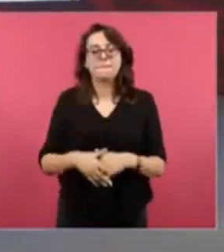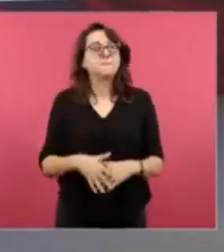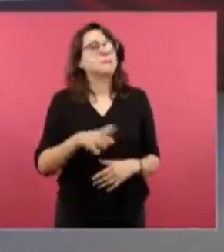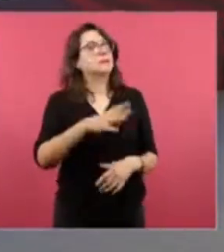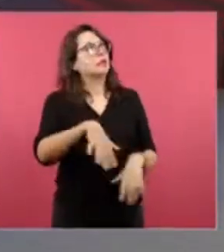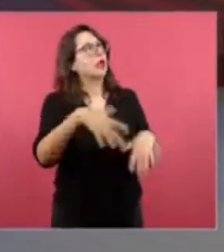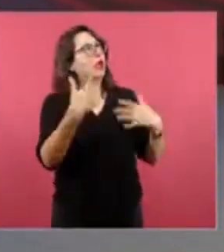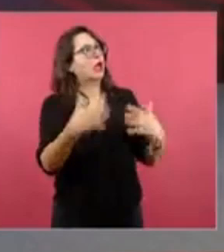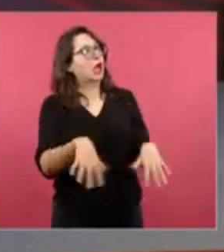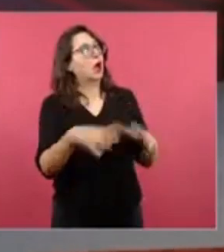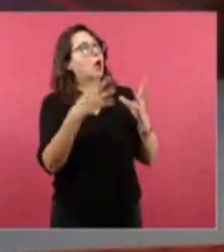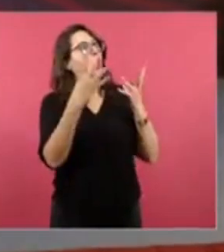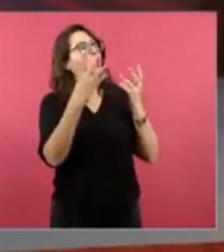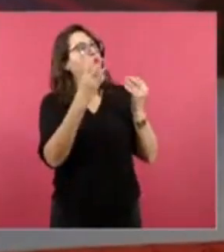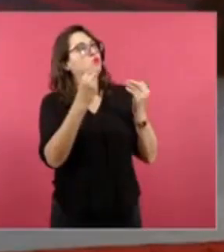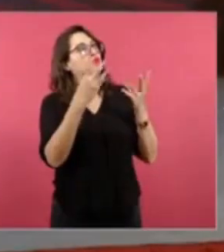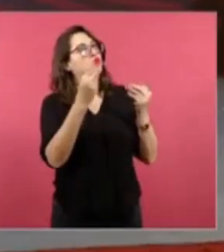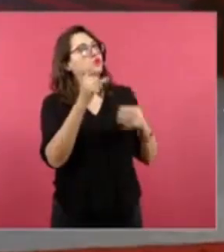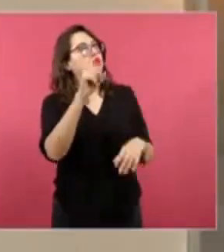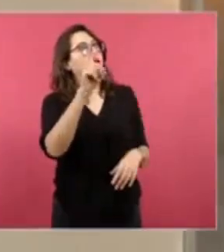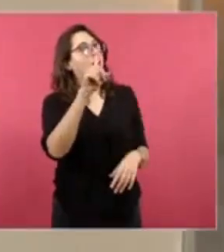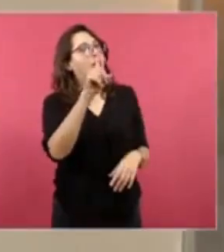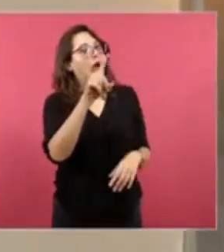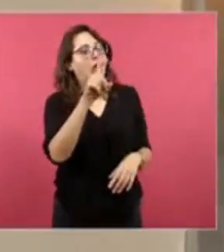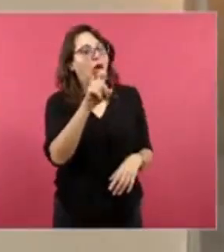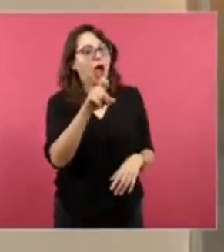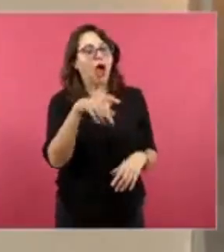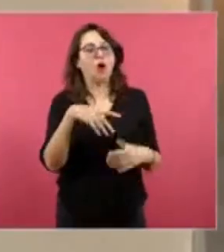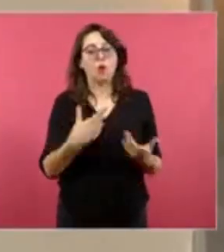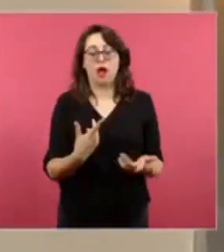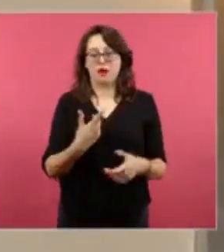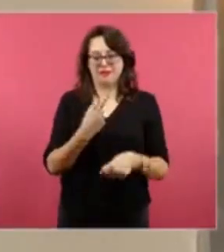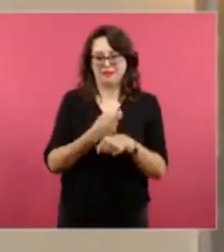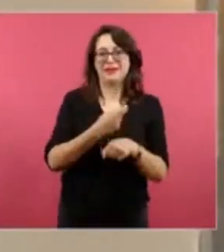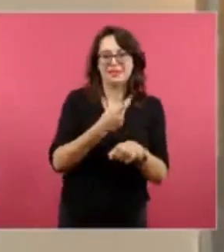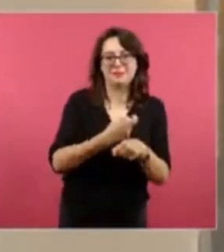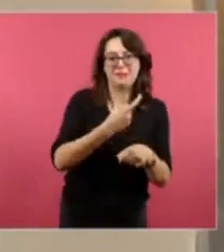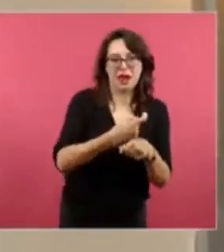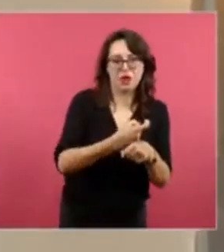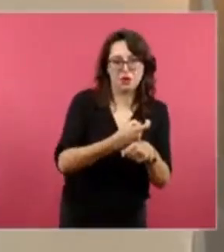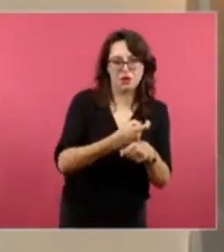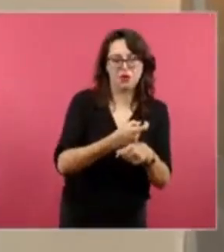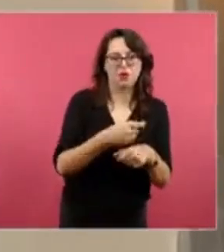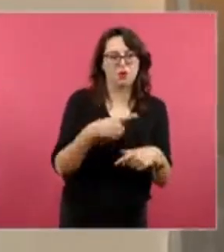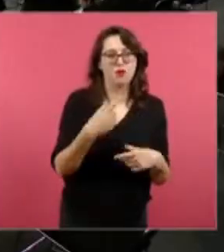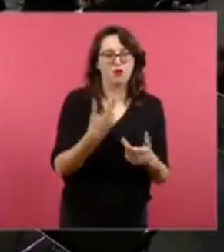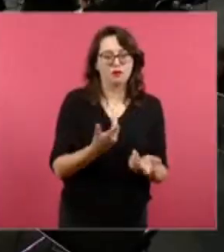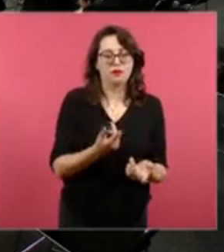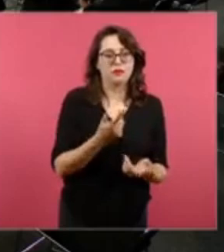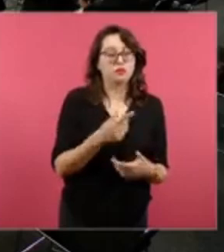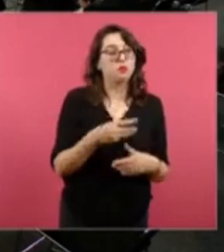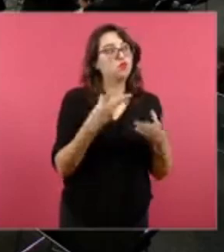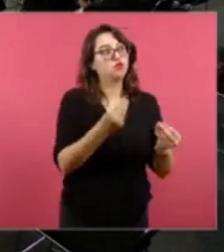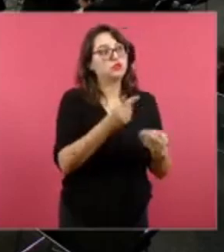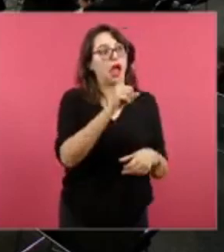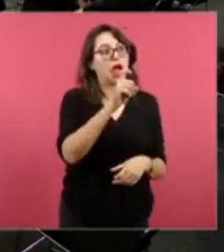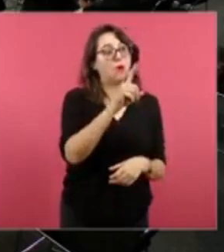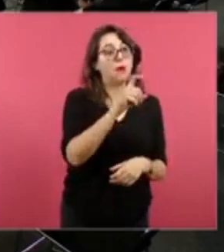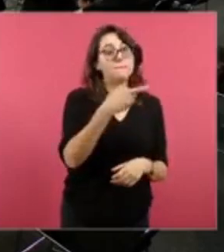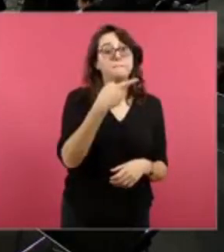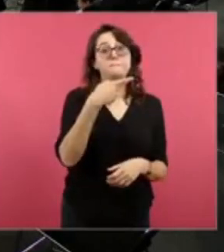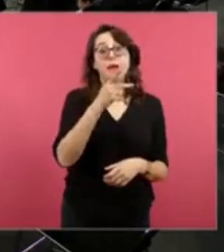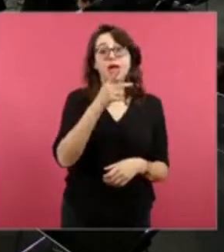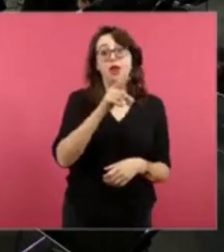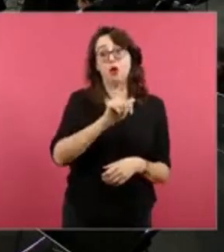fue mucha agua, dicen los niños de primero. Maestro, fueron litros, dicen los niños de quinto y sexto. Y entonces pues vimos medidas de